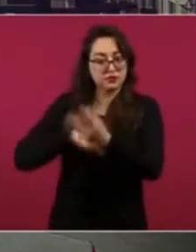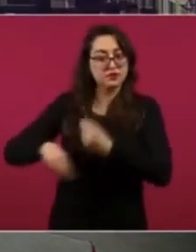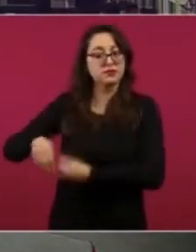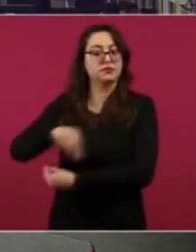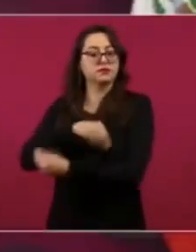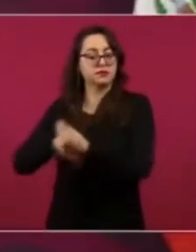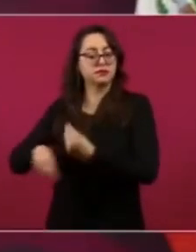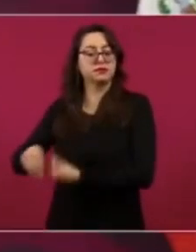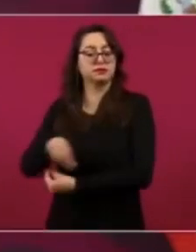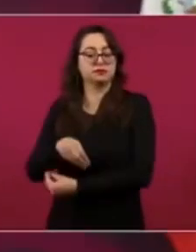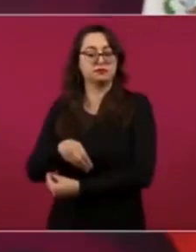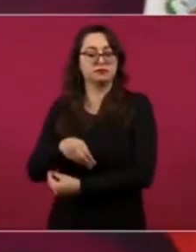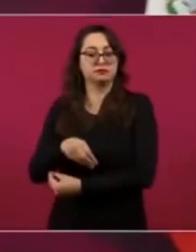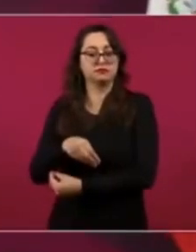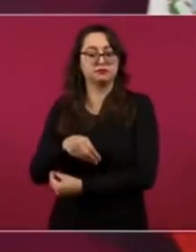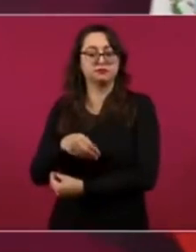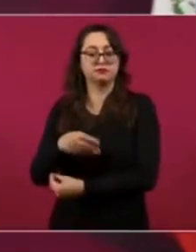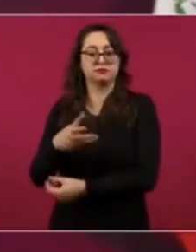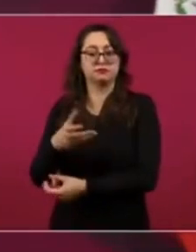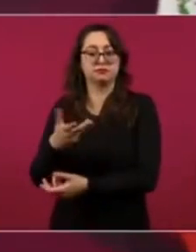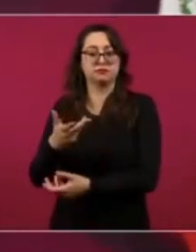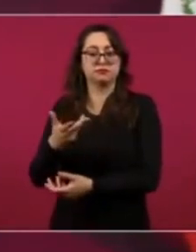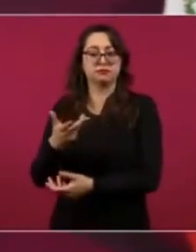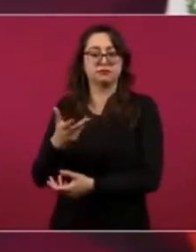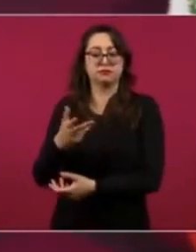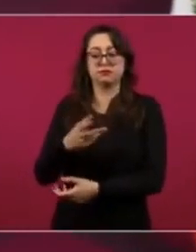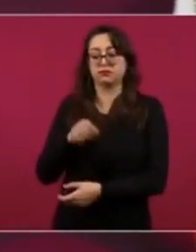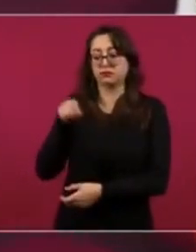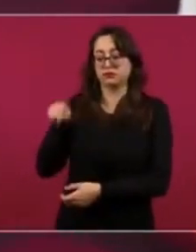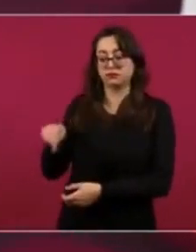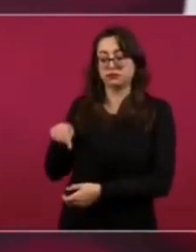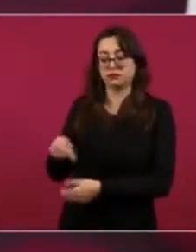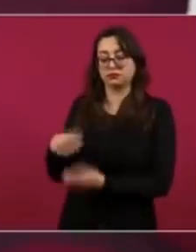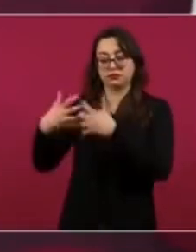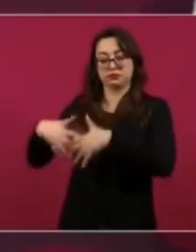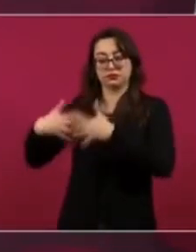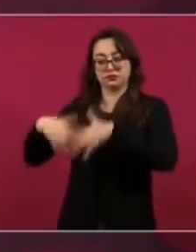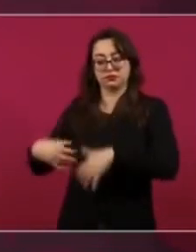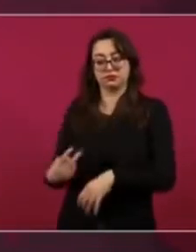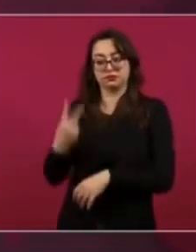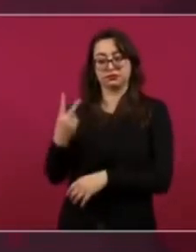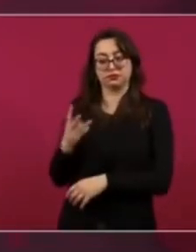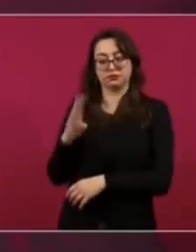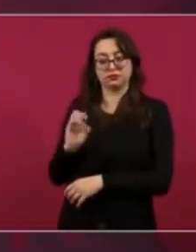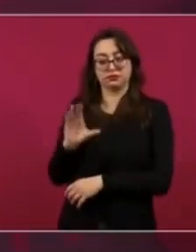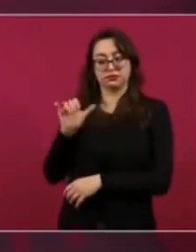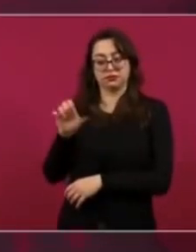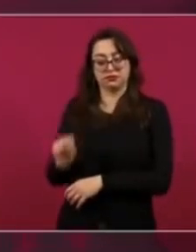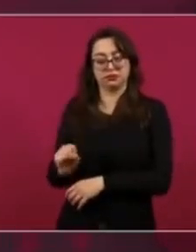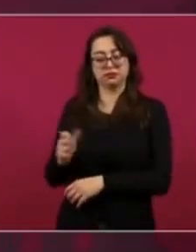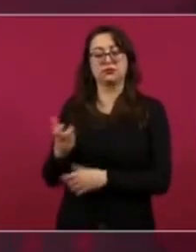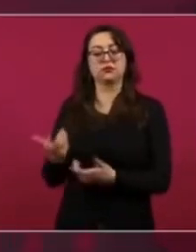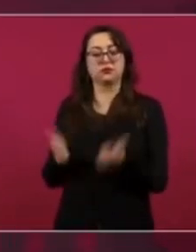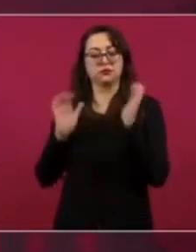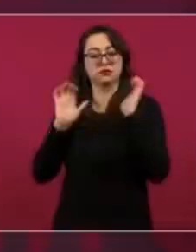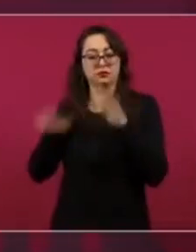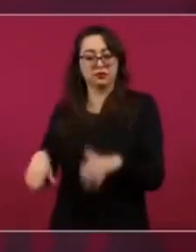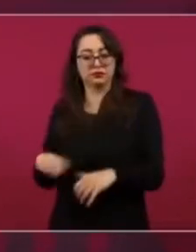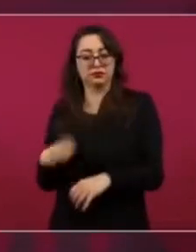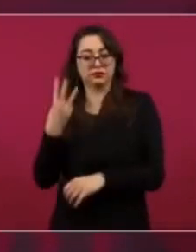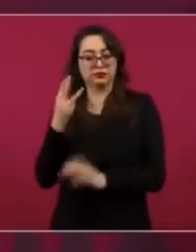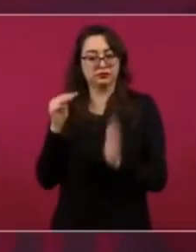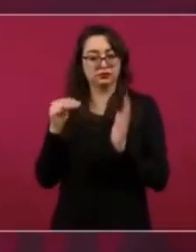va a estar funcionando la refinería con alrededor de